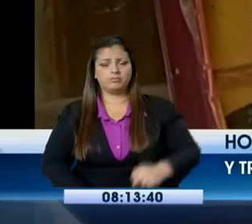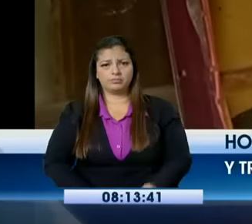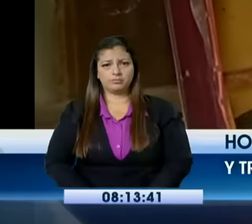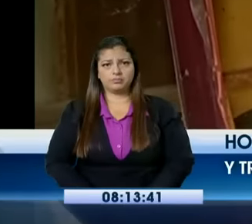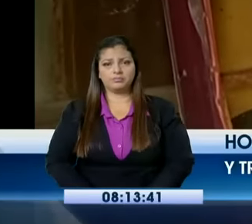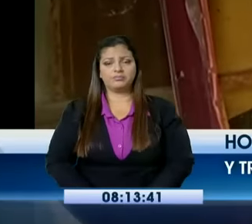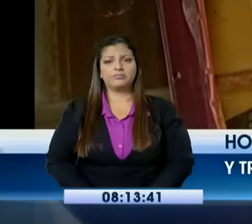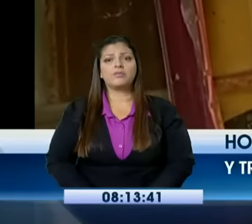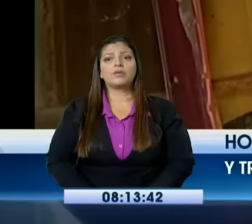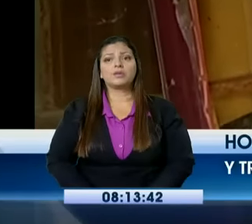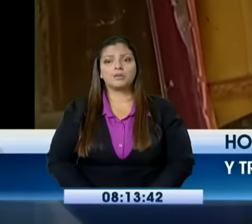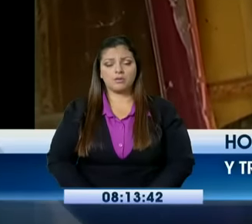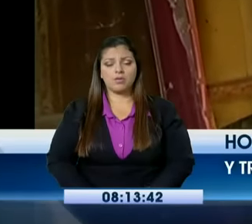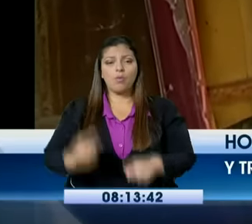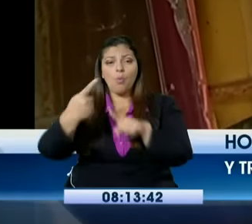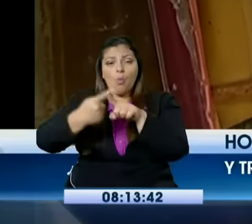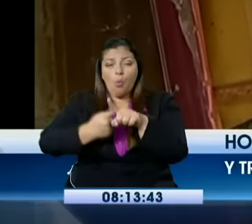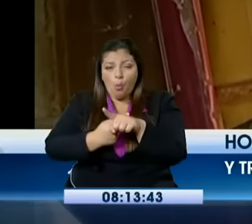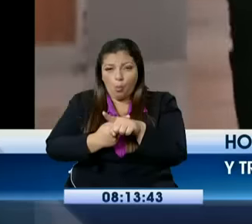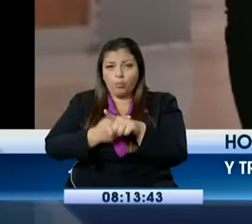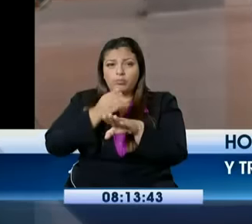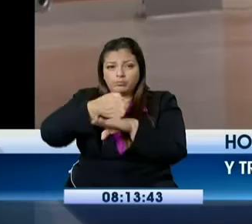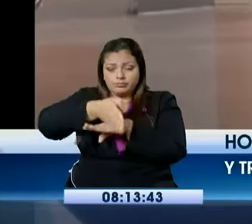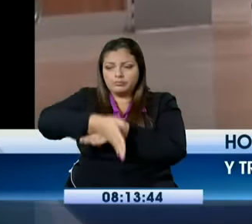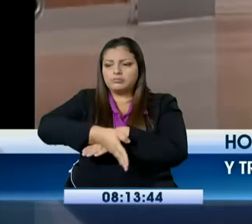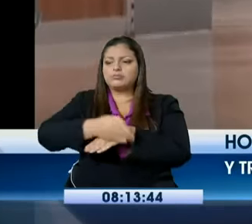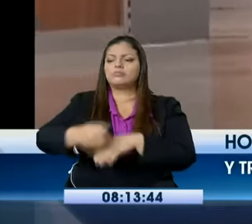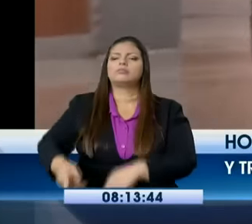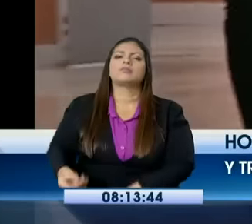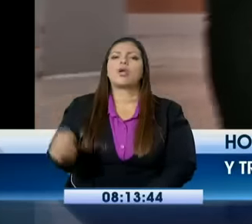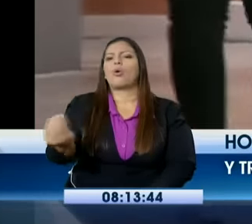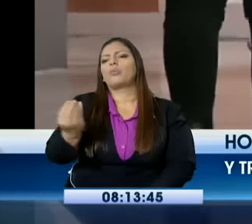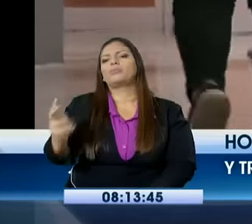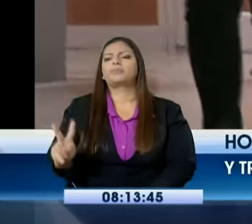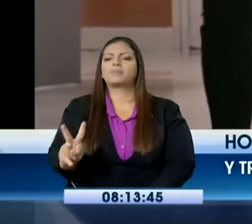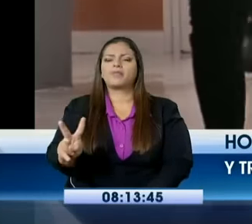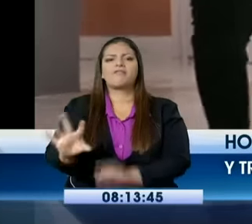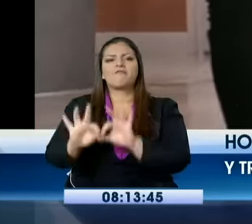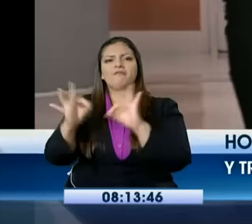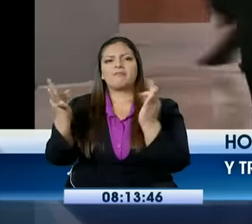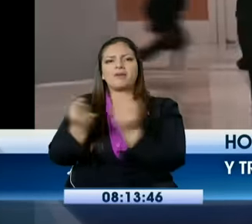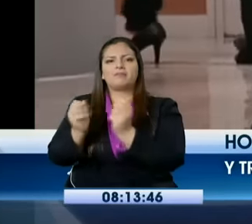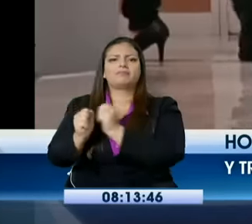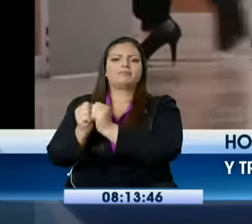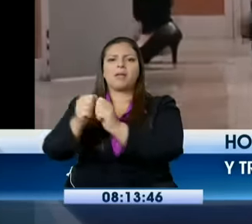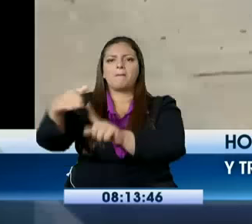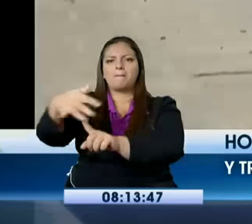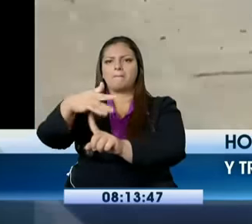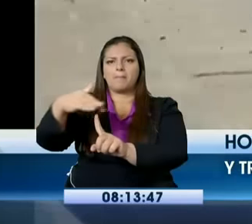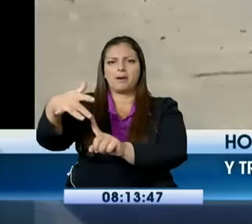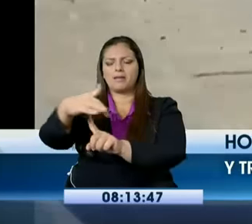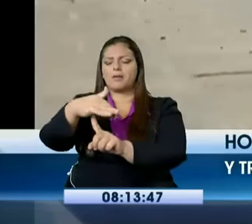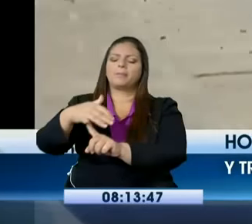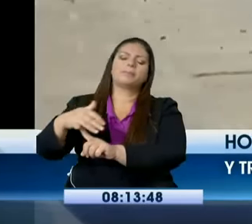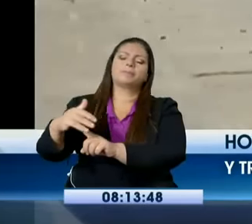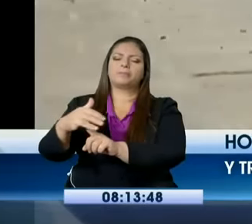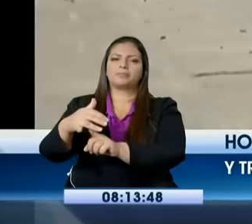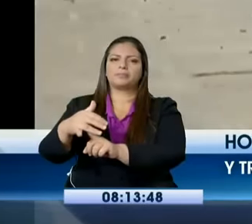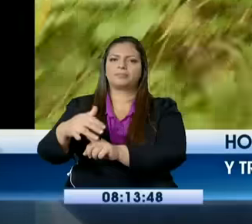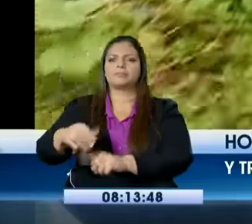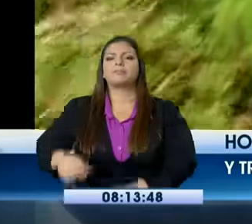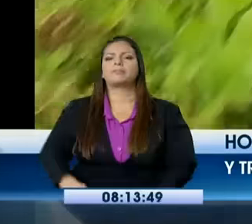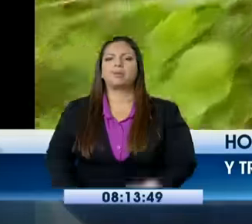de diversiones cuando fueron interceptadas por un desconocido quien les habría pretendido robar. En ese instante,